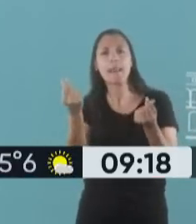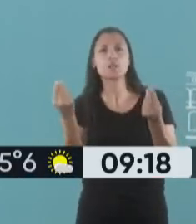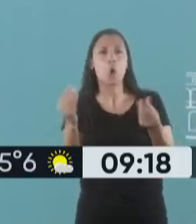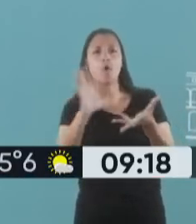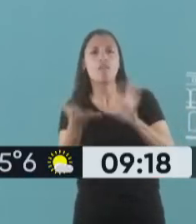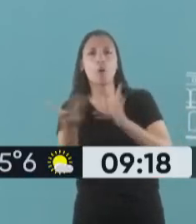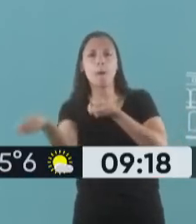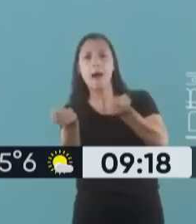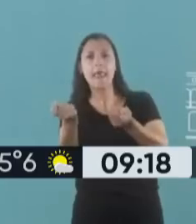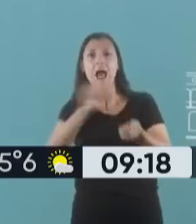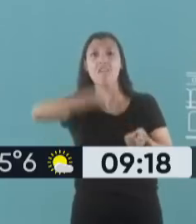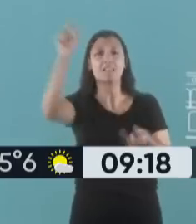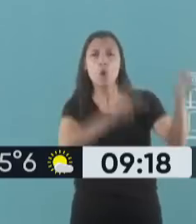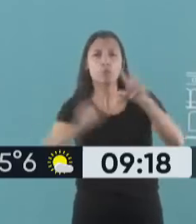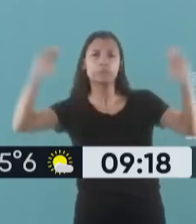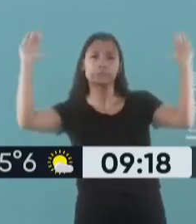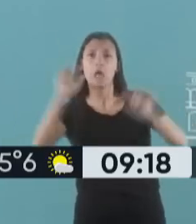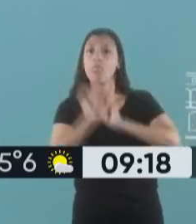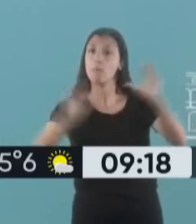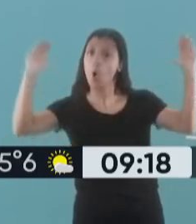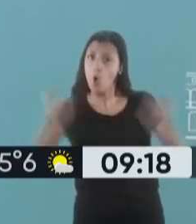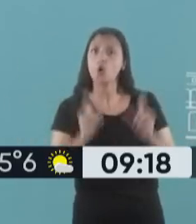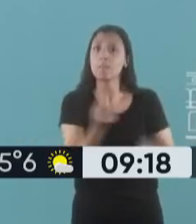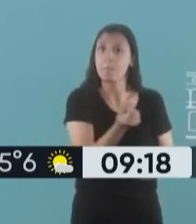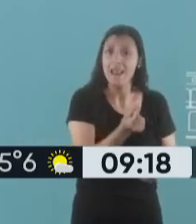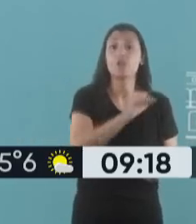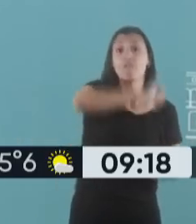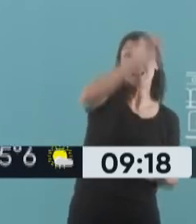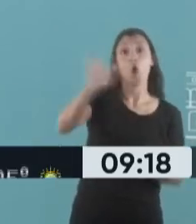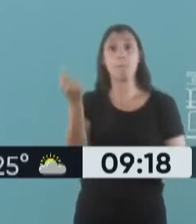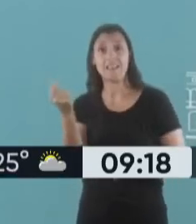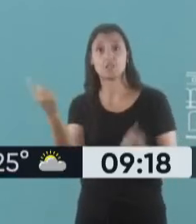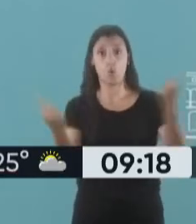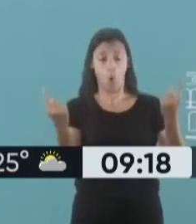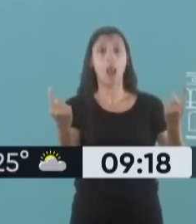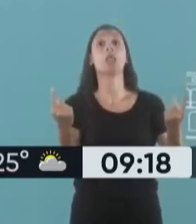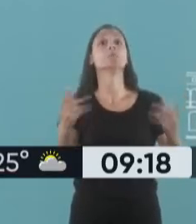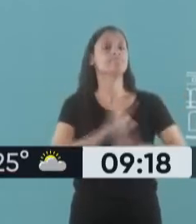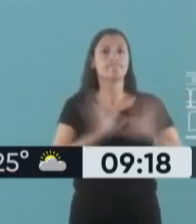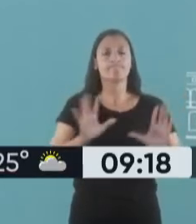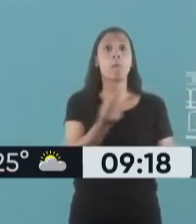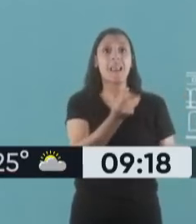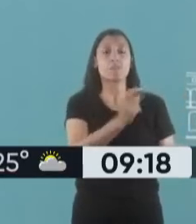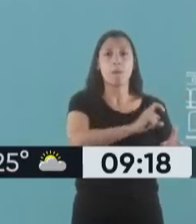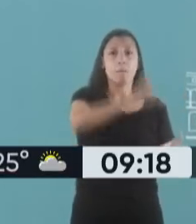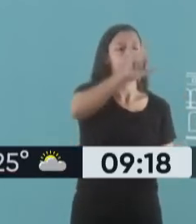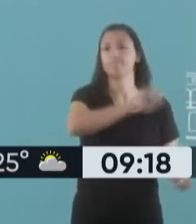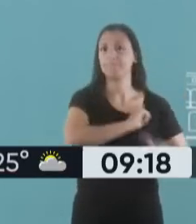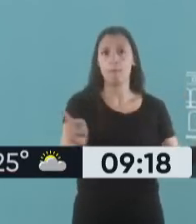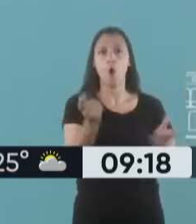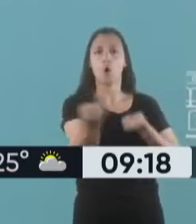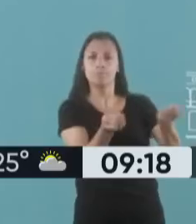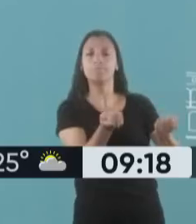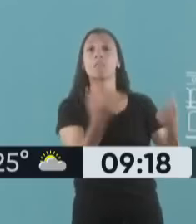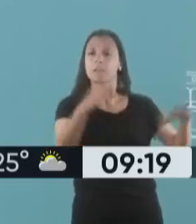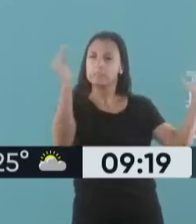la inflación, en bajar, en que vayan bajando los precios, en que vaya bajando la inflación y que no sigan aumentando los precios. Es un dato que yo les